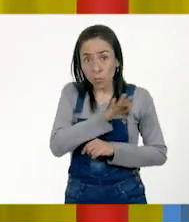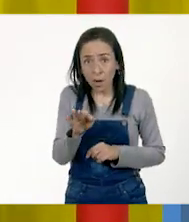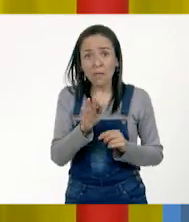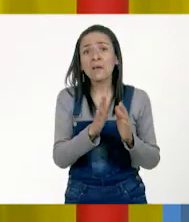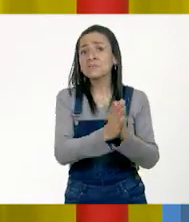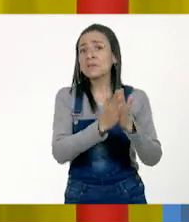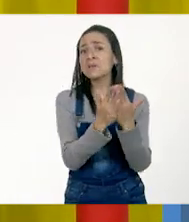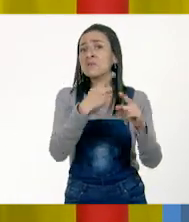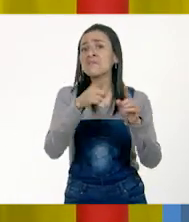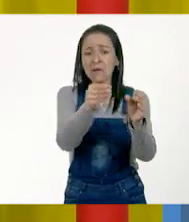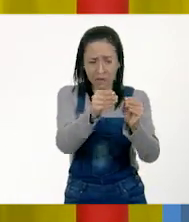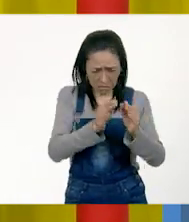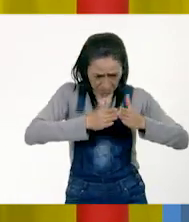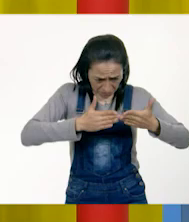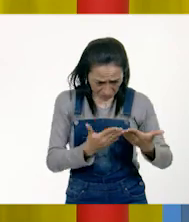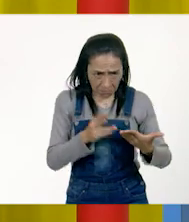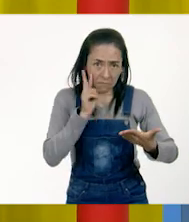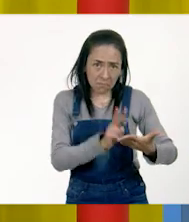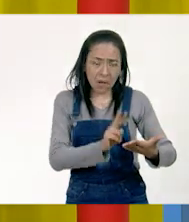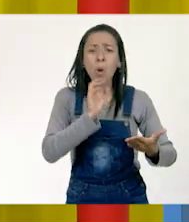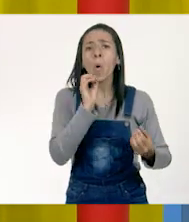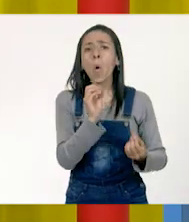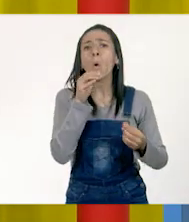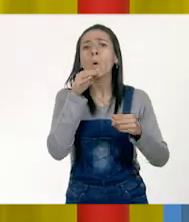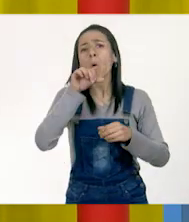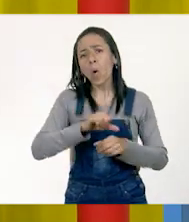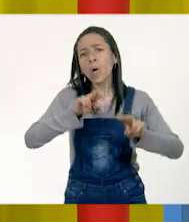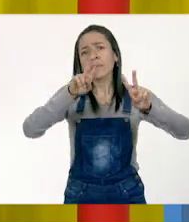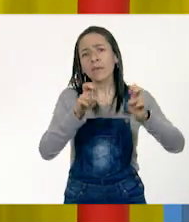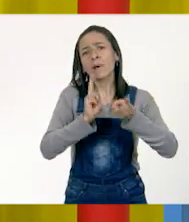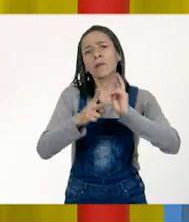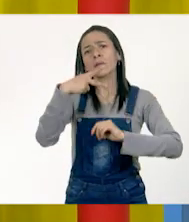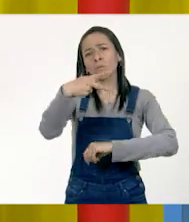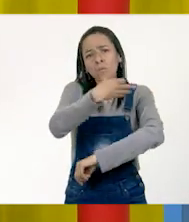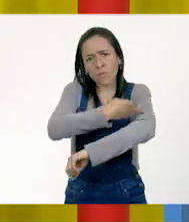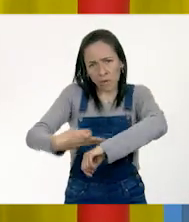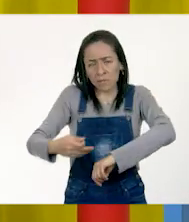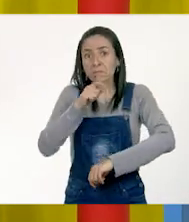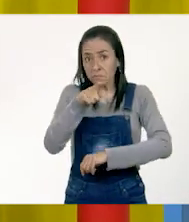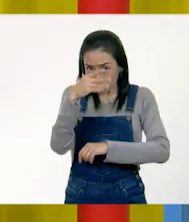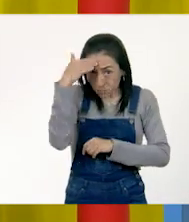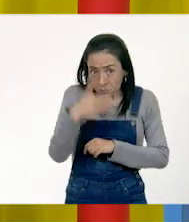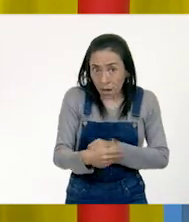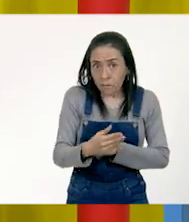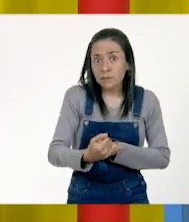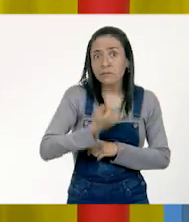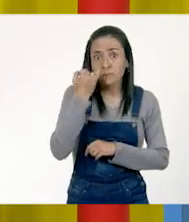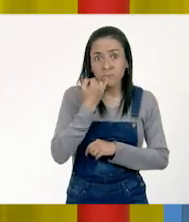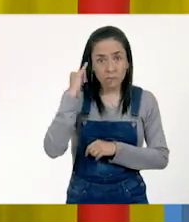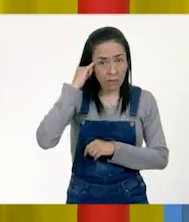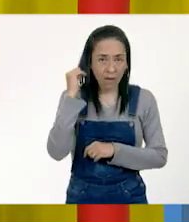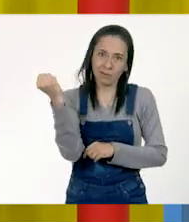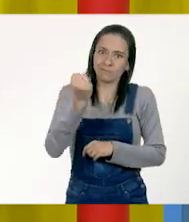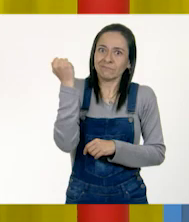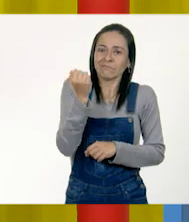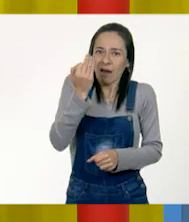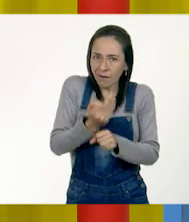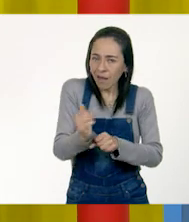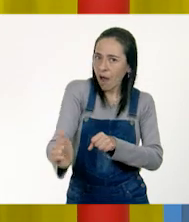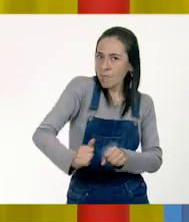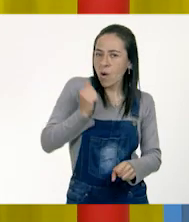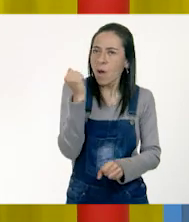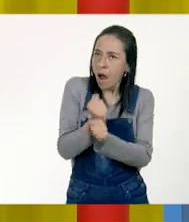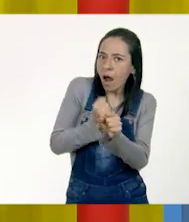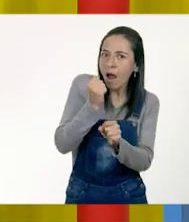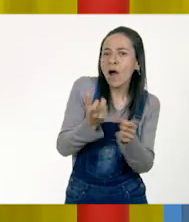tema de hoy con tu familia. Si tienes la fortuna de hablar una lengua indígena, aprovecha también este momento para practicarla y platica con tu familia en tu